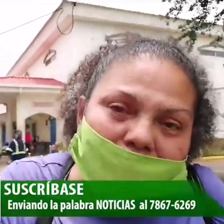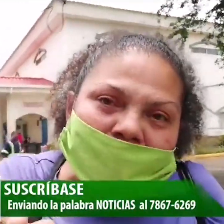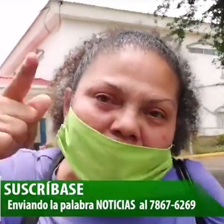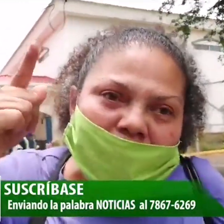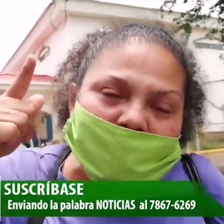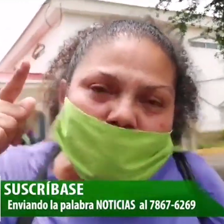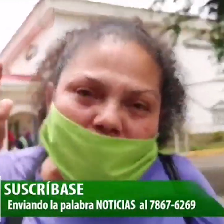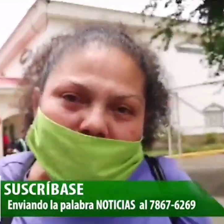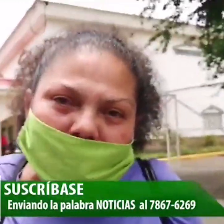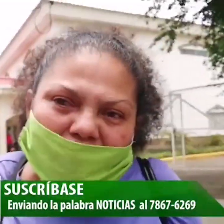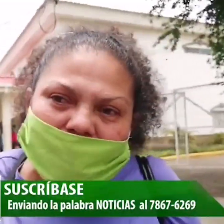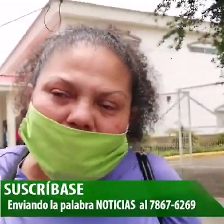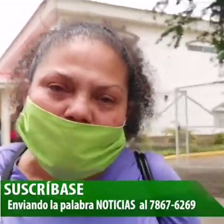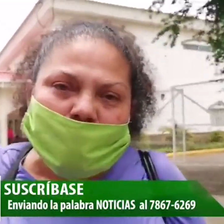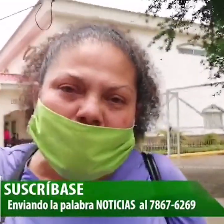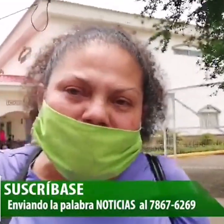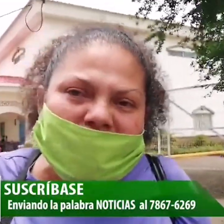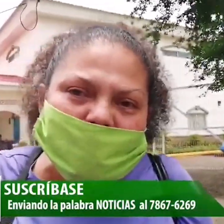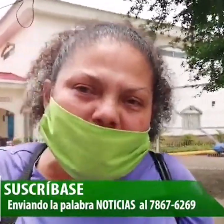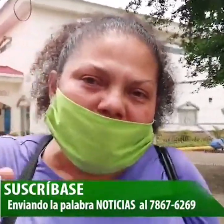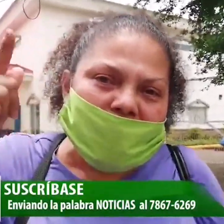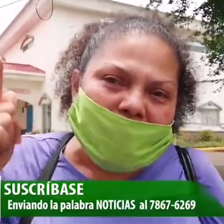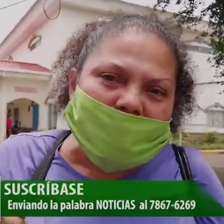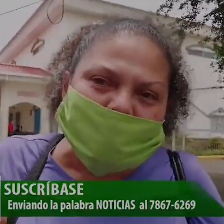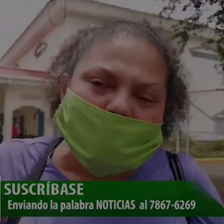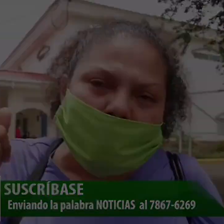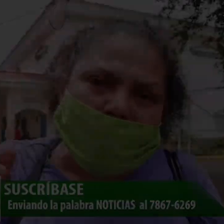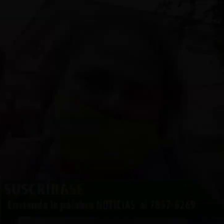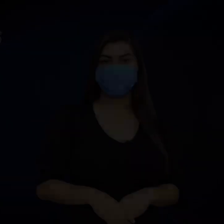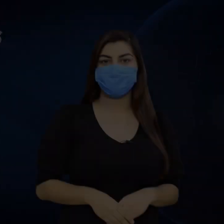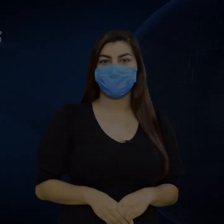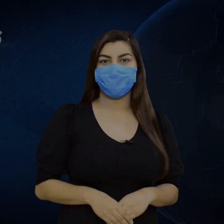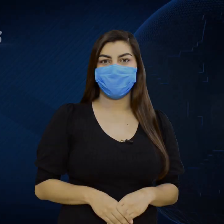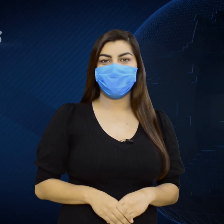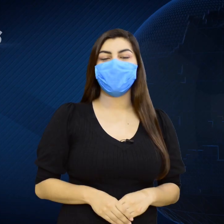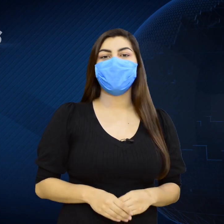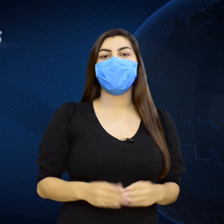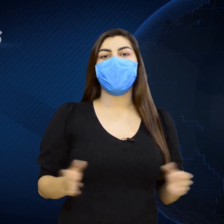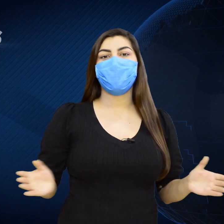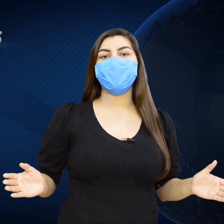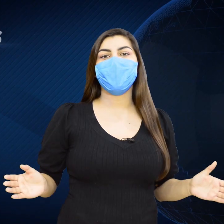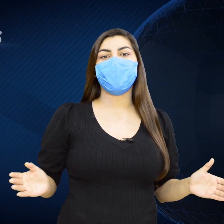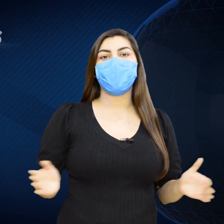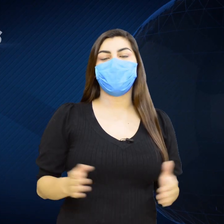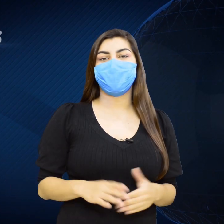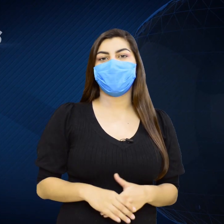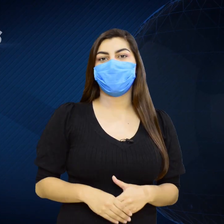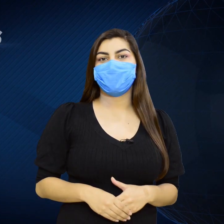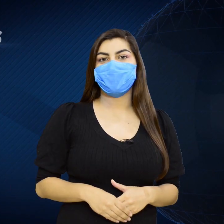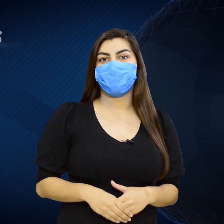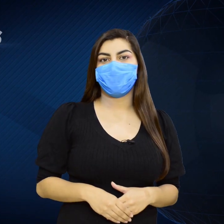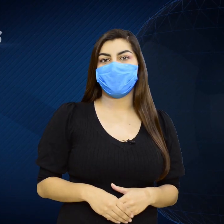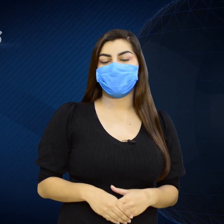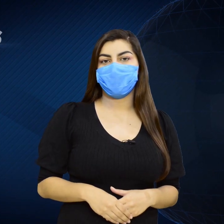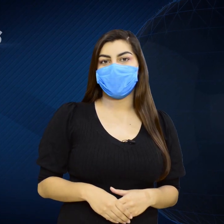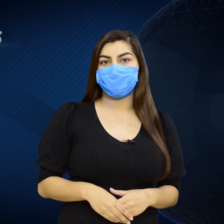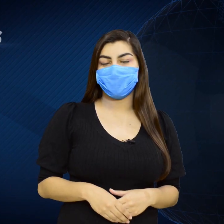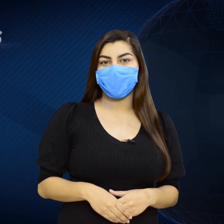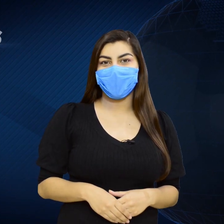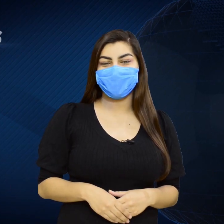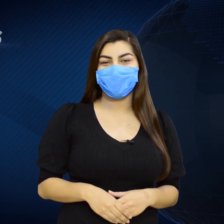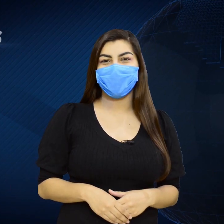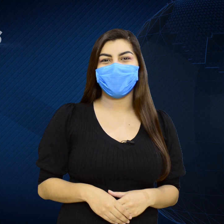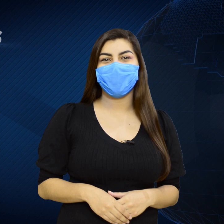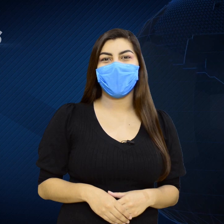internacionalmente de todo el daño que le has hecho a toda esta familia. Hemos llegado al final de nuestras informaciones.